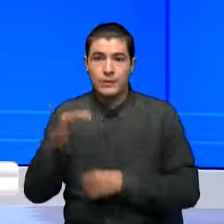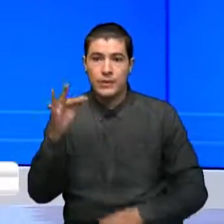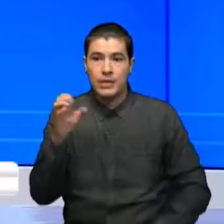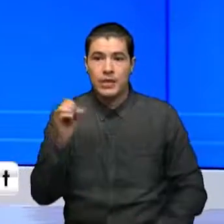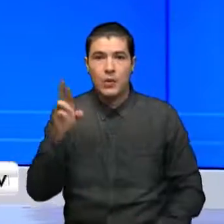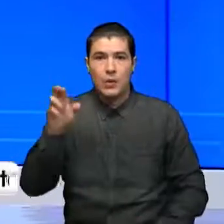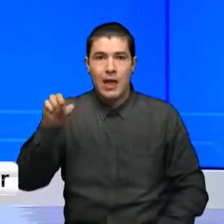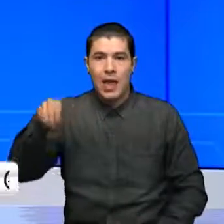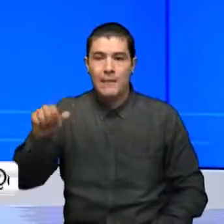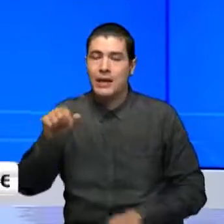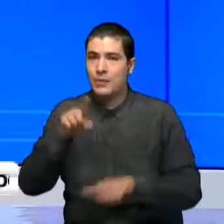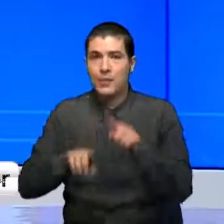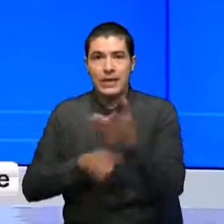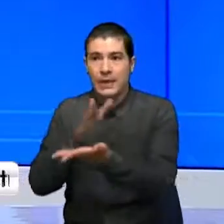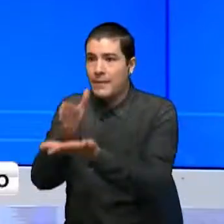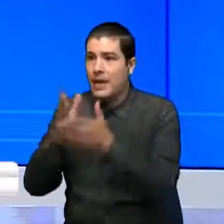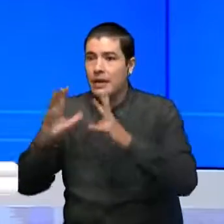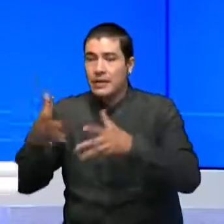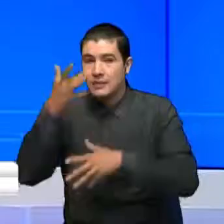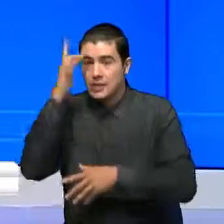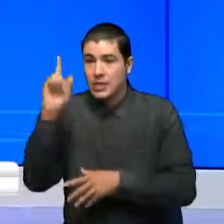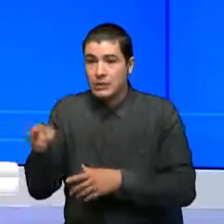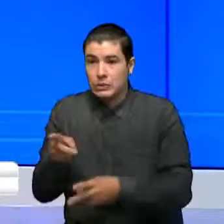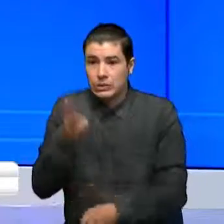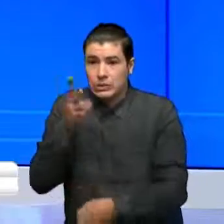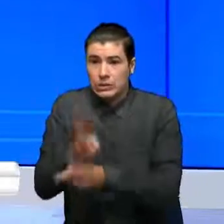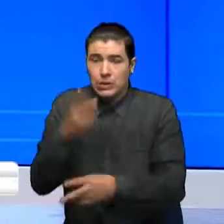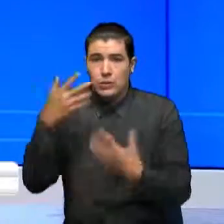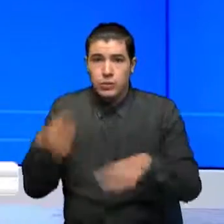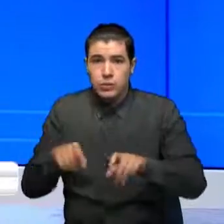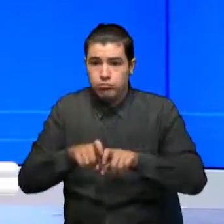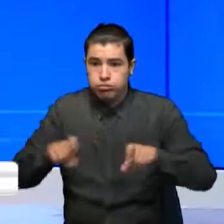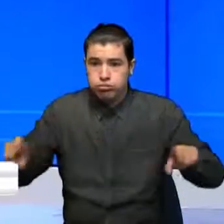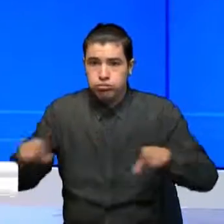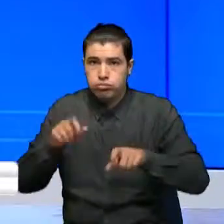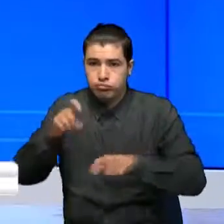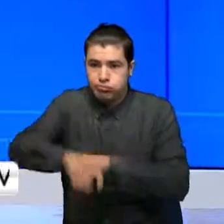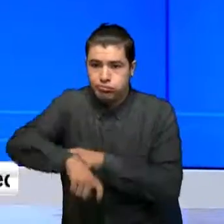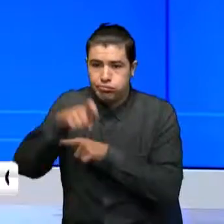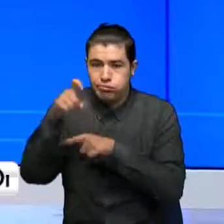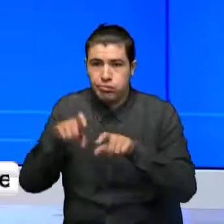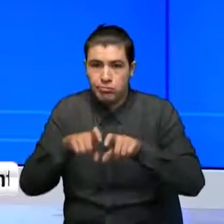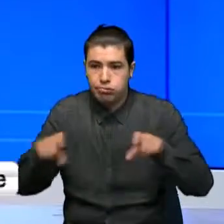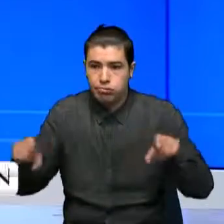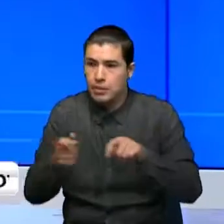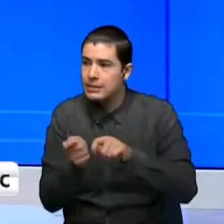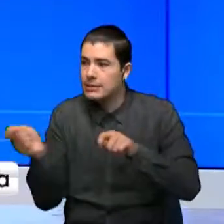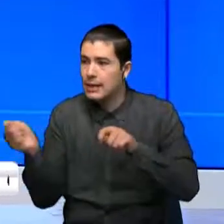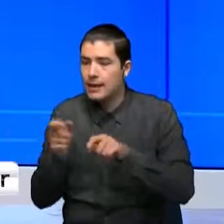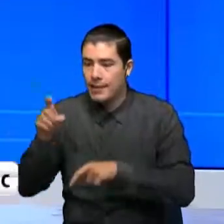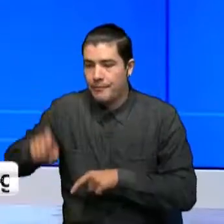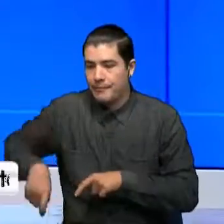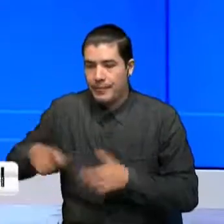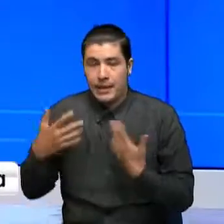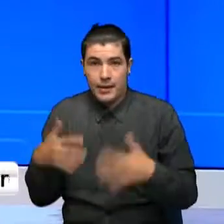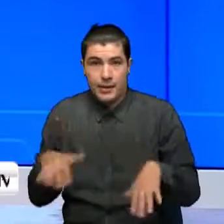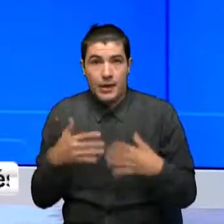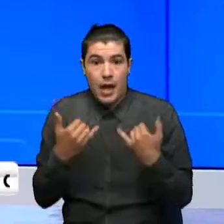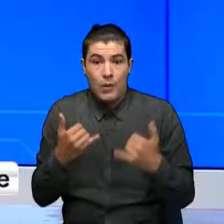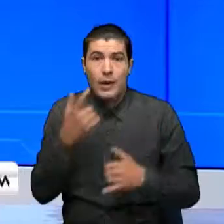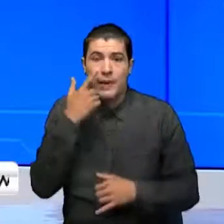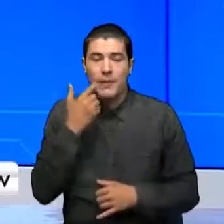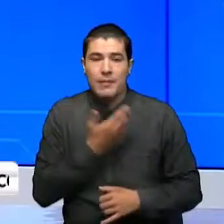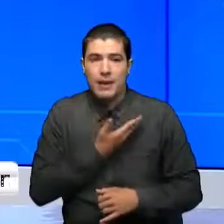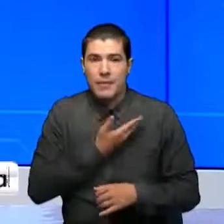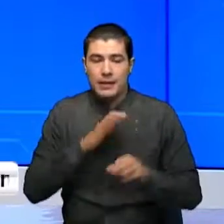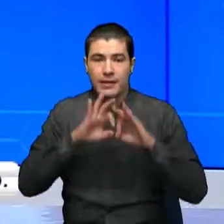clases por el riesgo que genera la reparación del oleoducto caño limón-coveñas en inmediaciones del centro educativo padres de familia esperan que